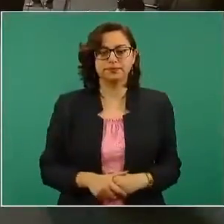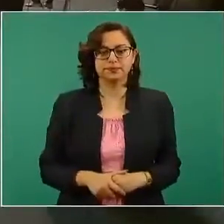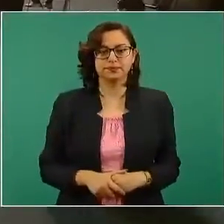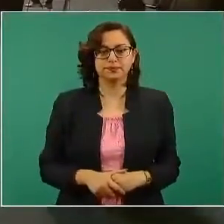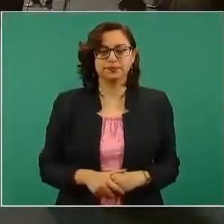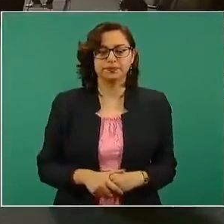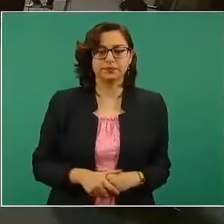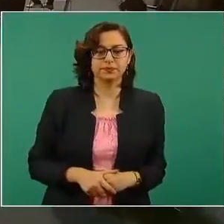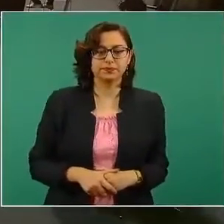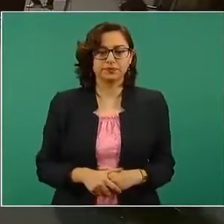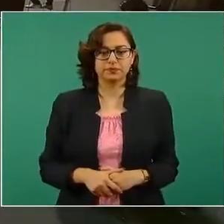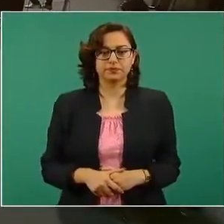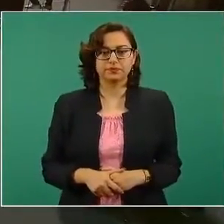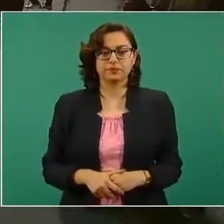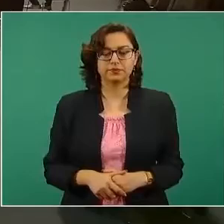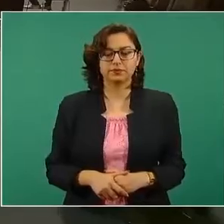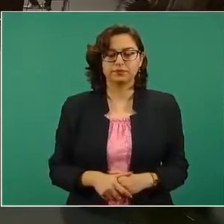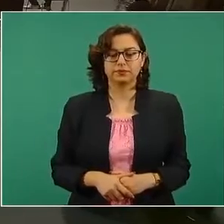Gobierno de México.